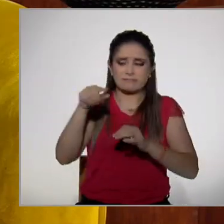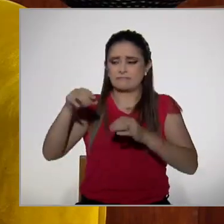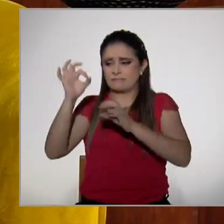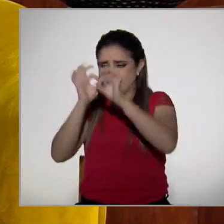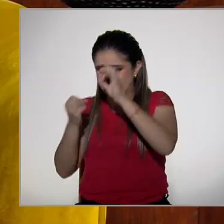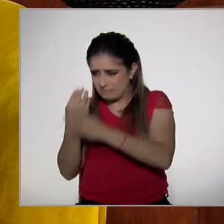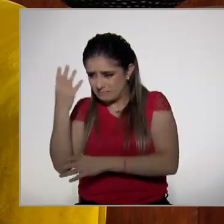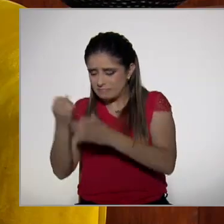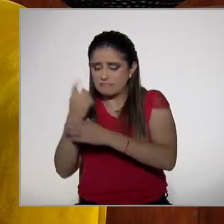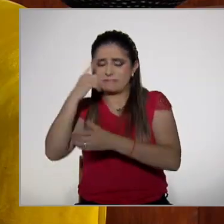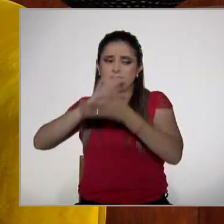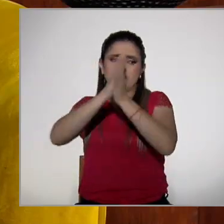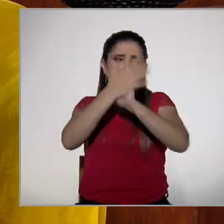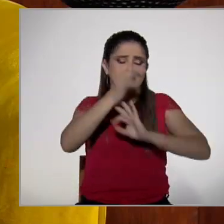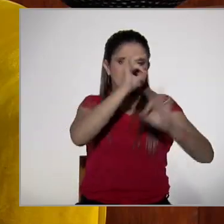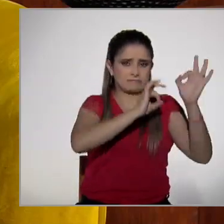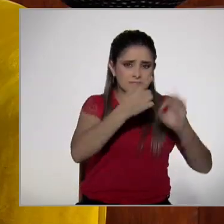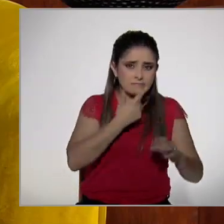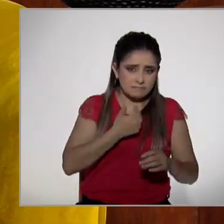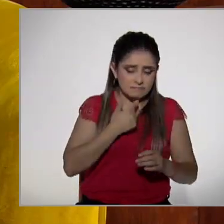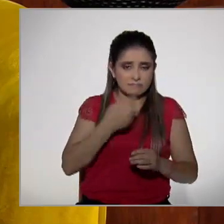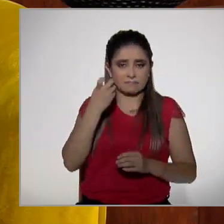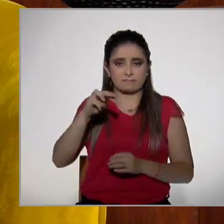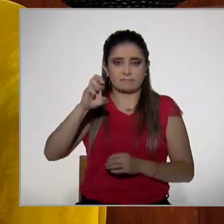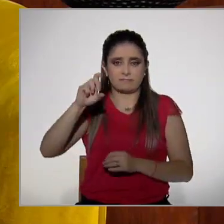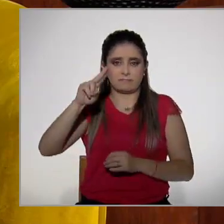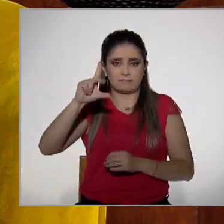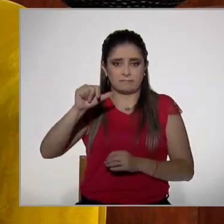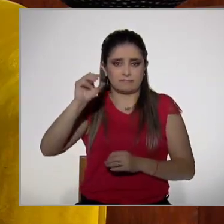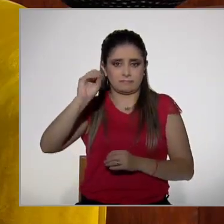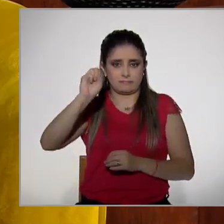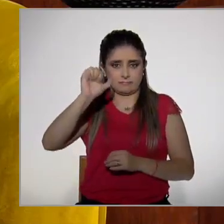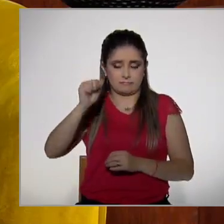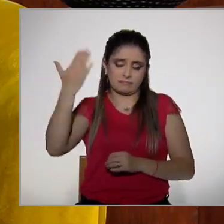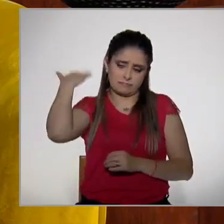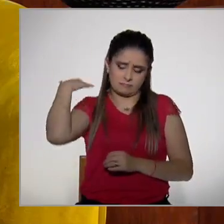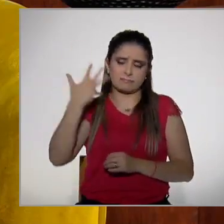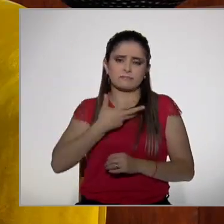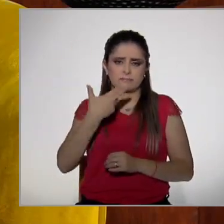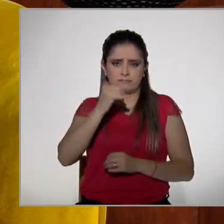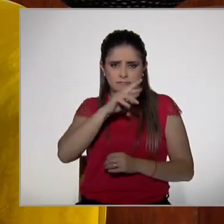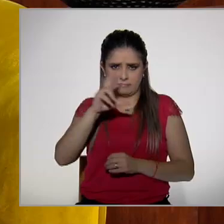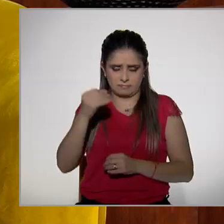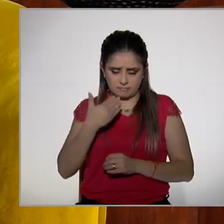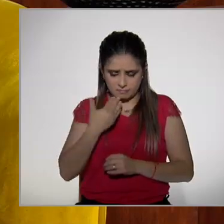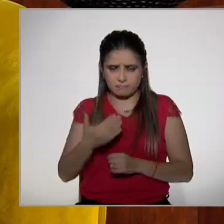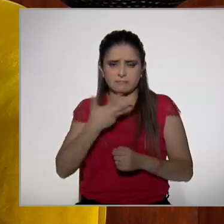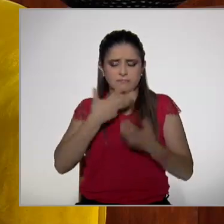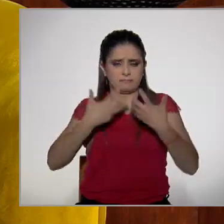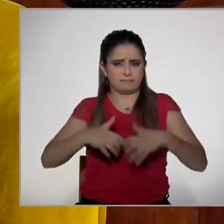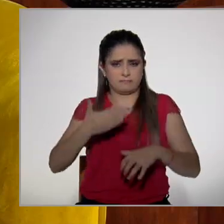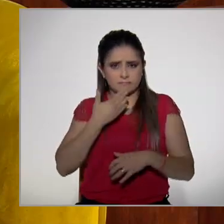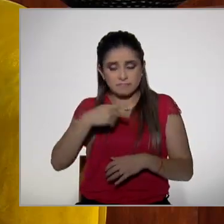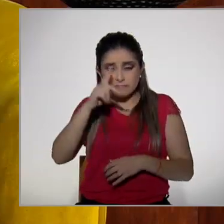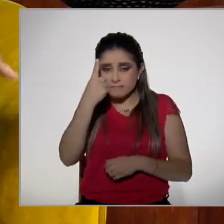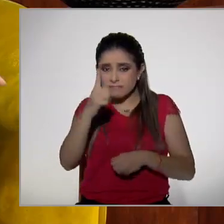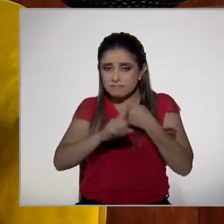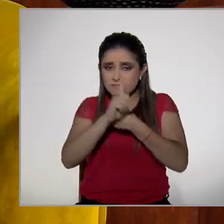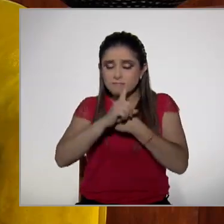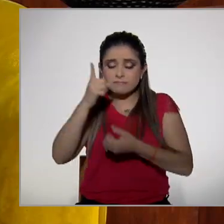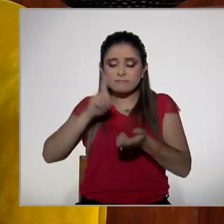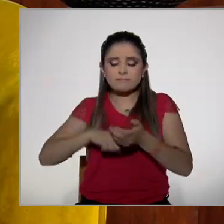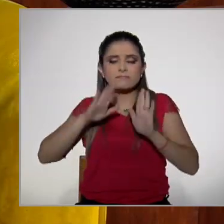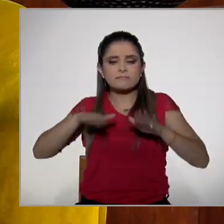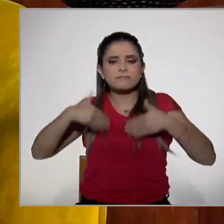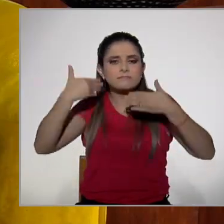la médula ósea o sea la médula ósea en ese individuo tiene adecuado aporte de hierro tiene una adecuada producción sino que el problema está extra